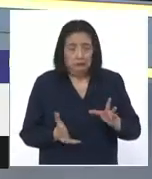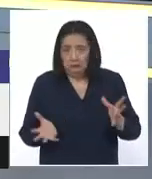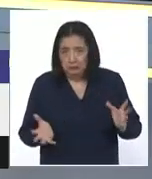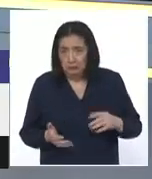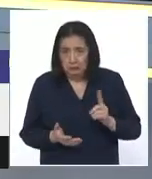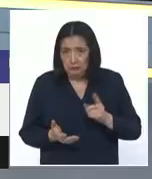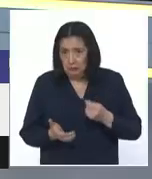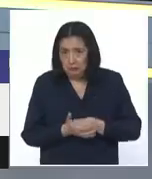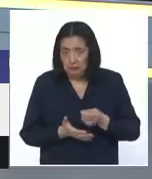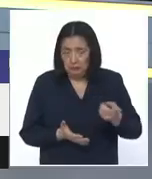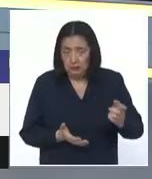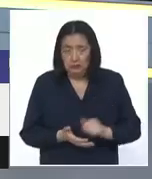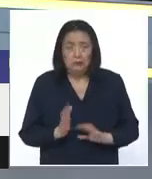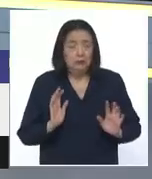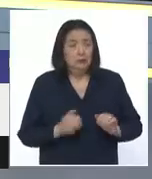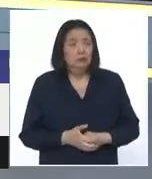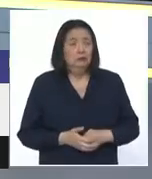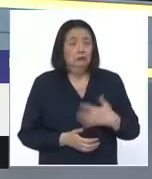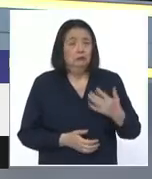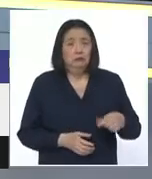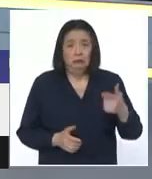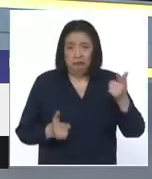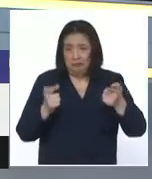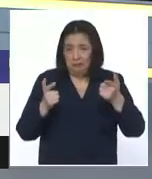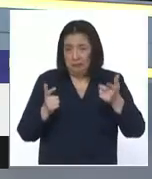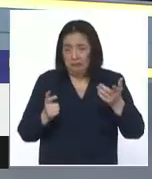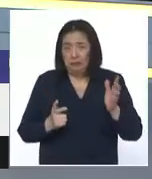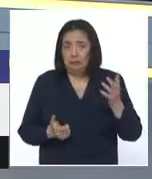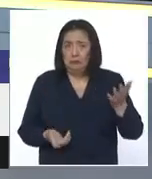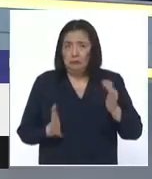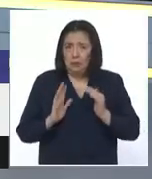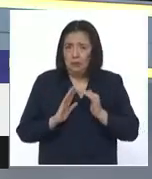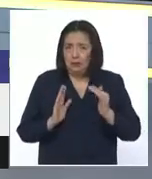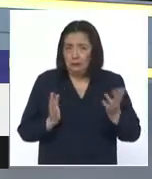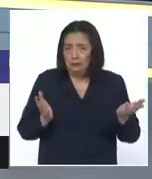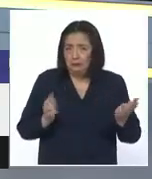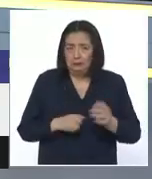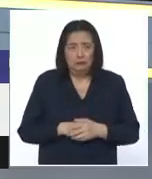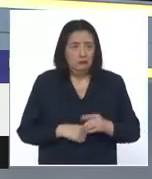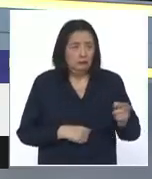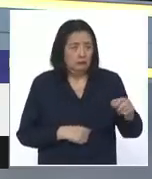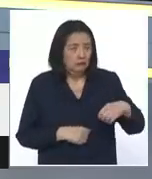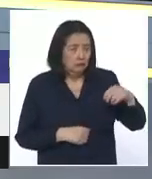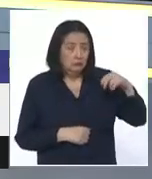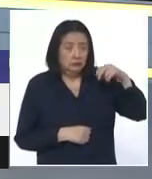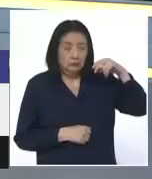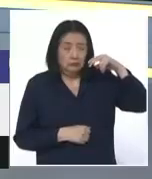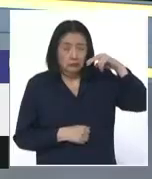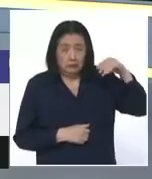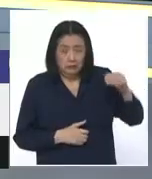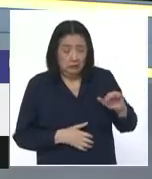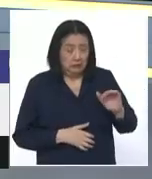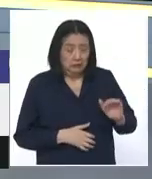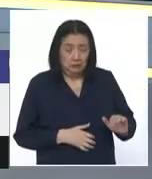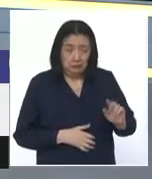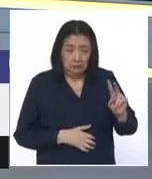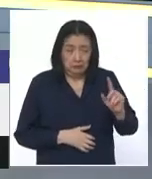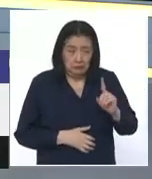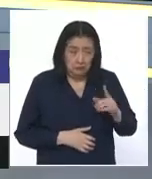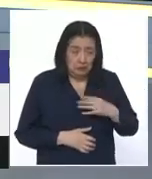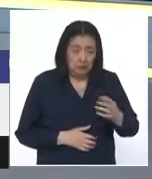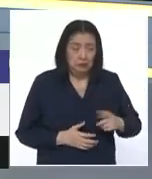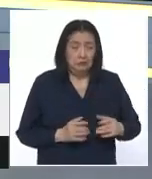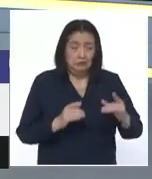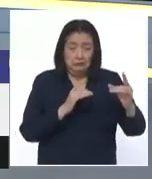a pagar cupo, la balean, balean su casa. Su nieta, esta pequeñita de un año que estaba en